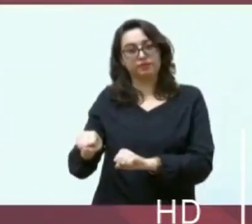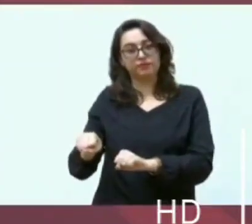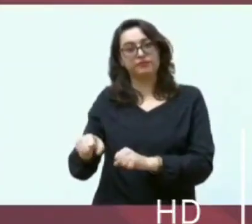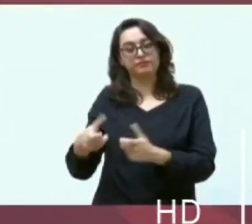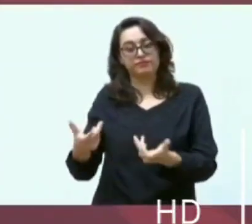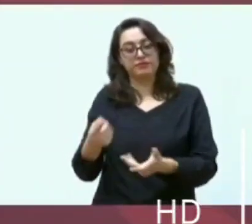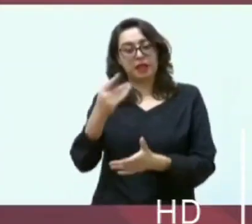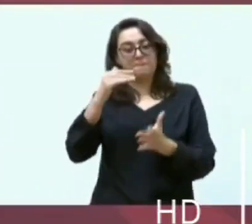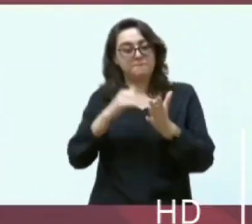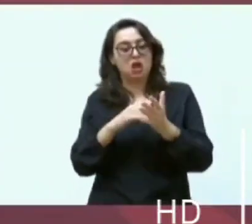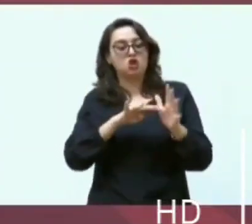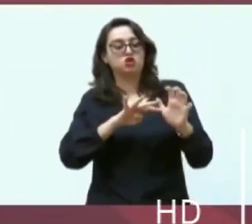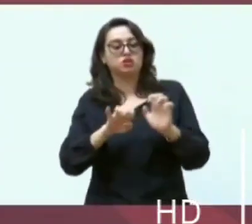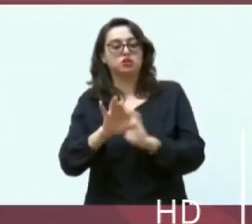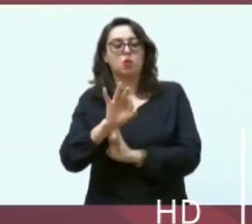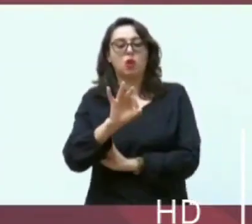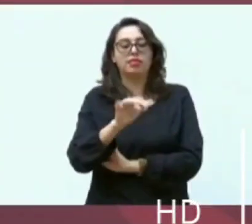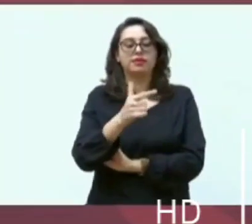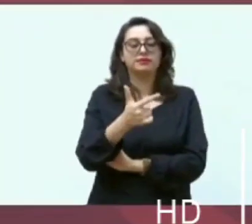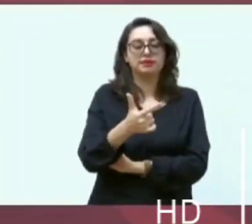de